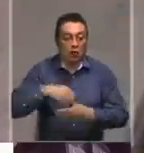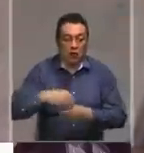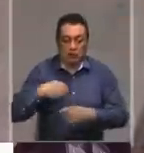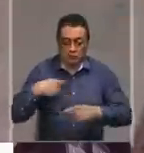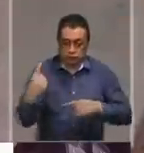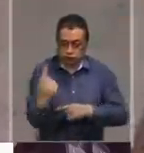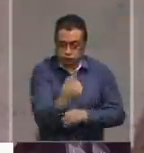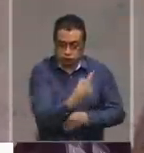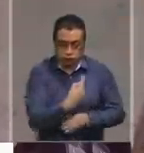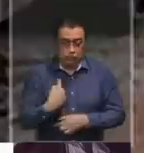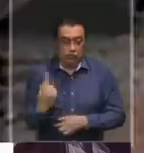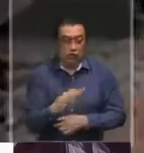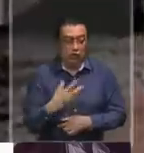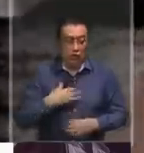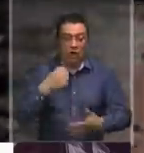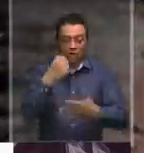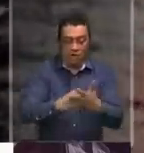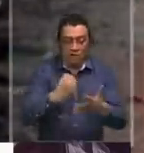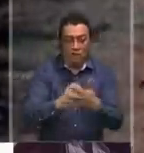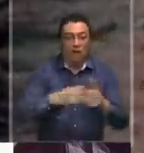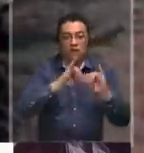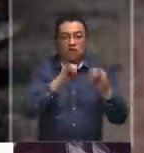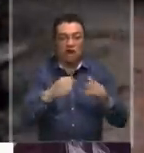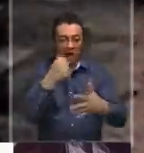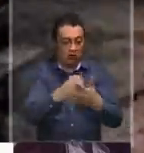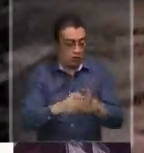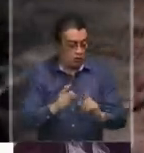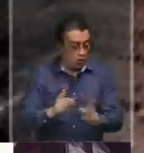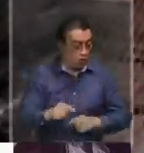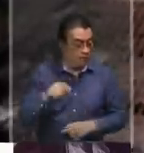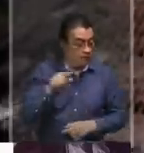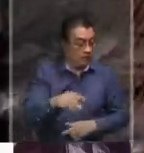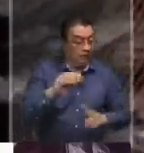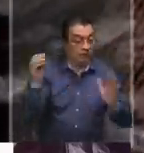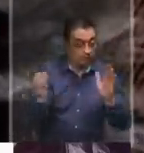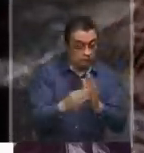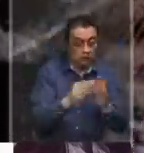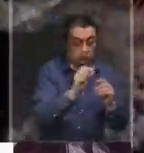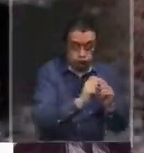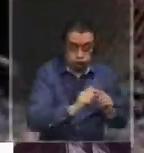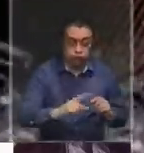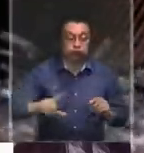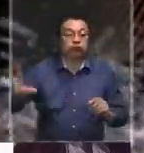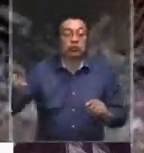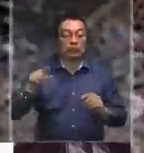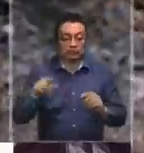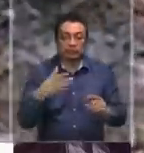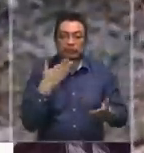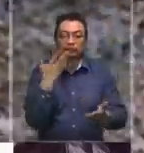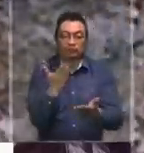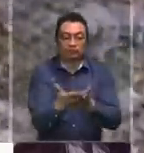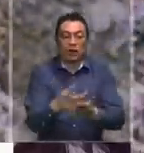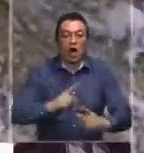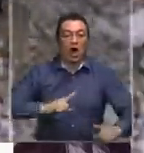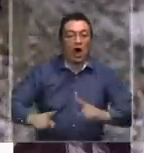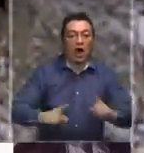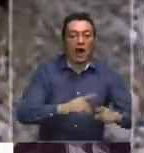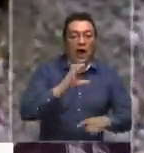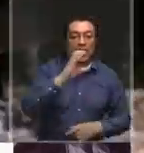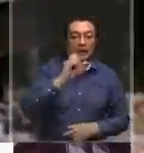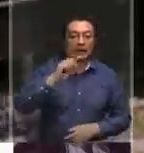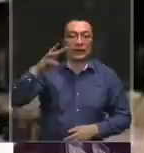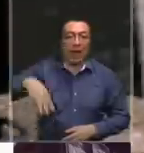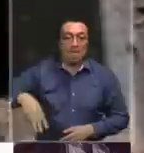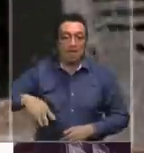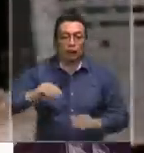plataforma de lucha. Fue un atentado que marcó la génesis de la que se presentaría al país como la coordinadora Arauco Malleco.